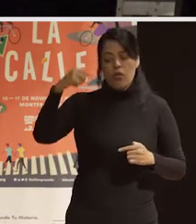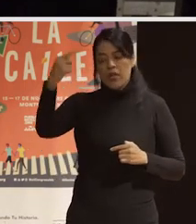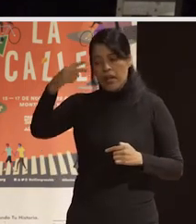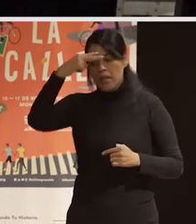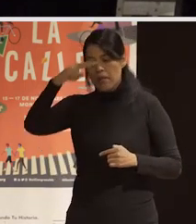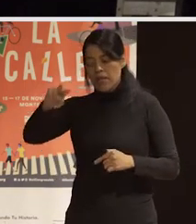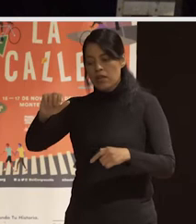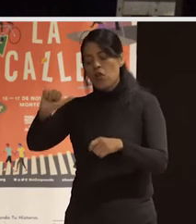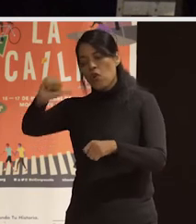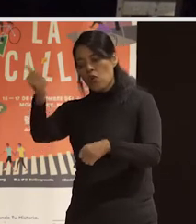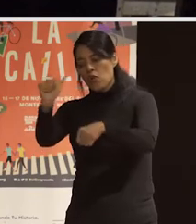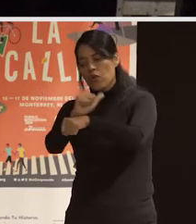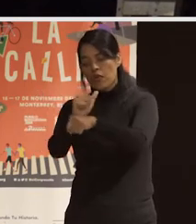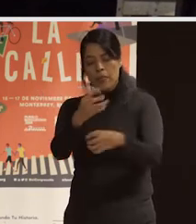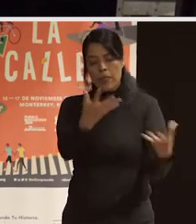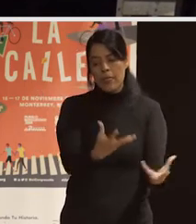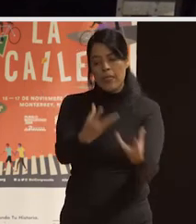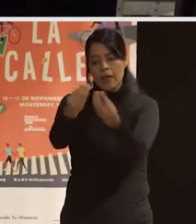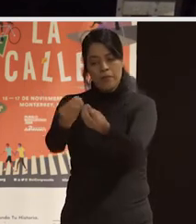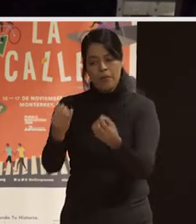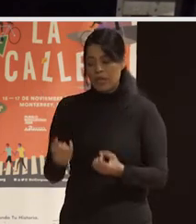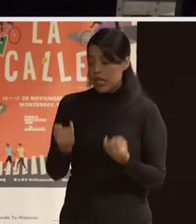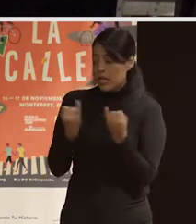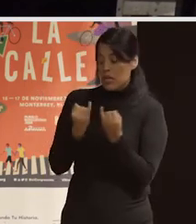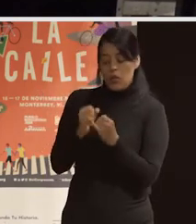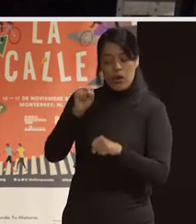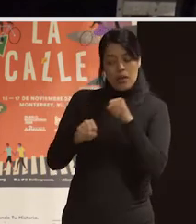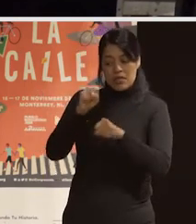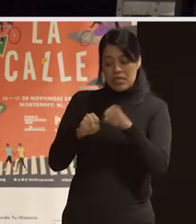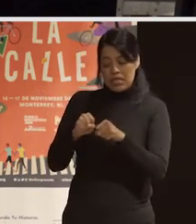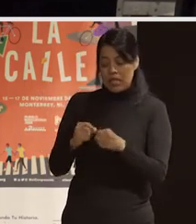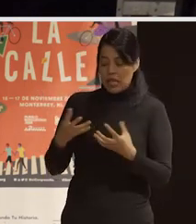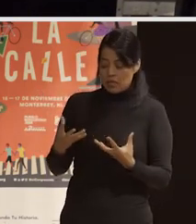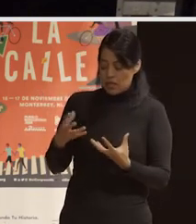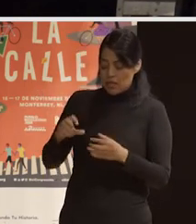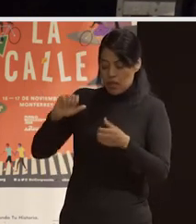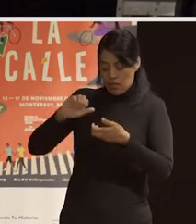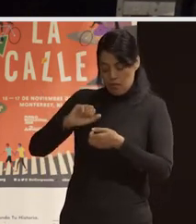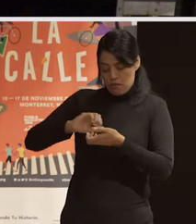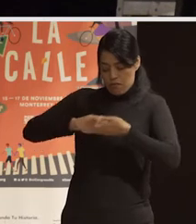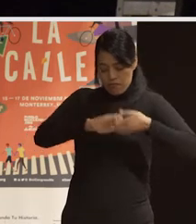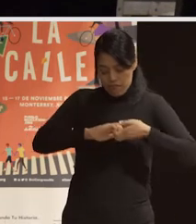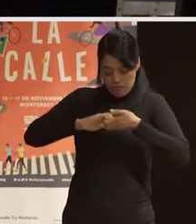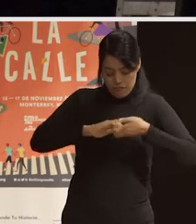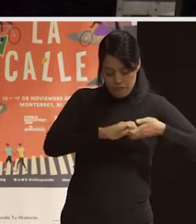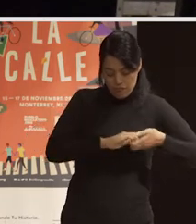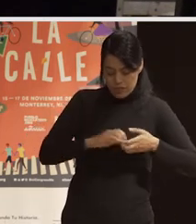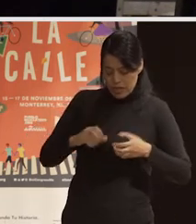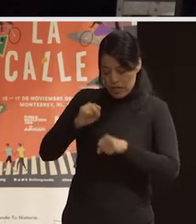hizo con las bicicletas las bajaron pasaron pasaron una por una por una por una hasta el final pues